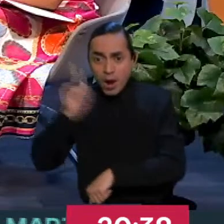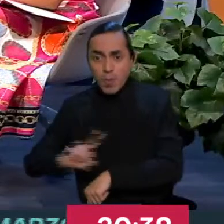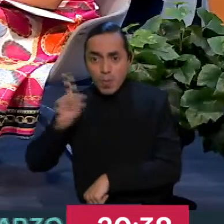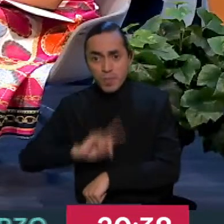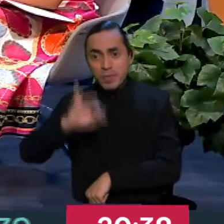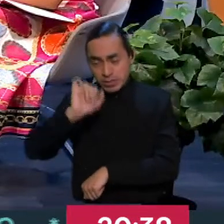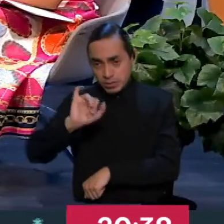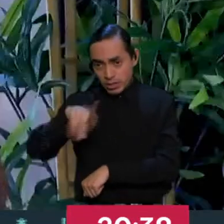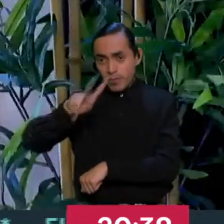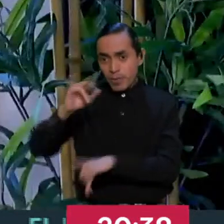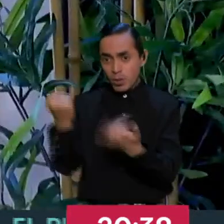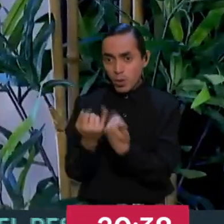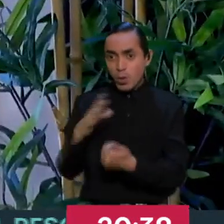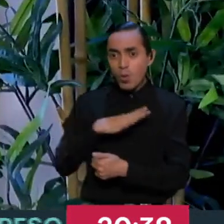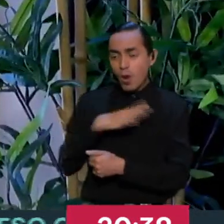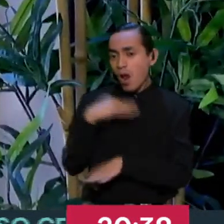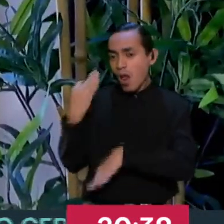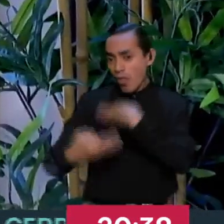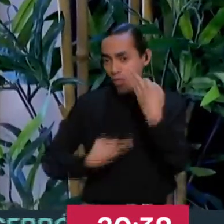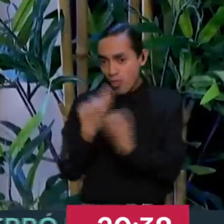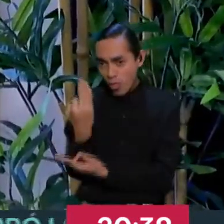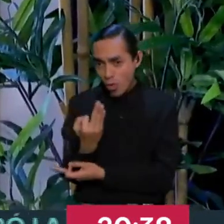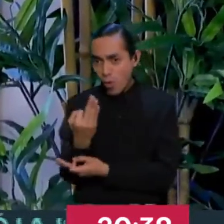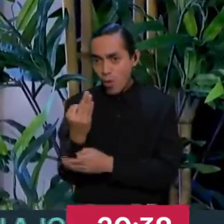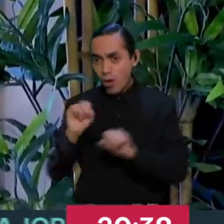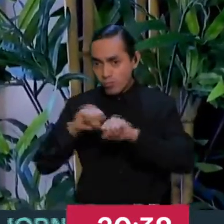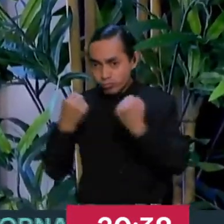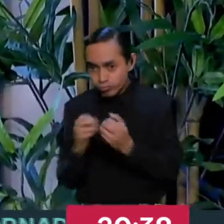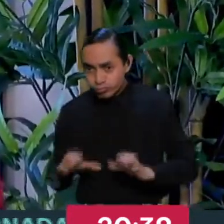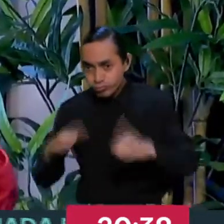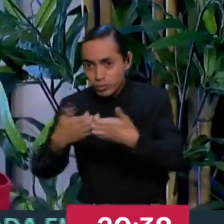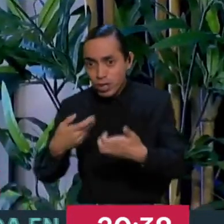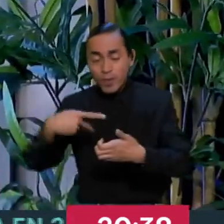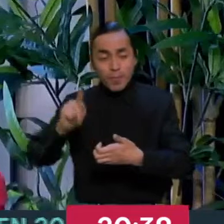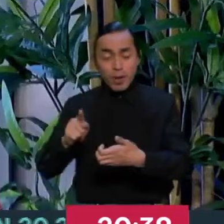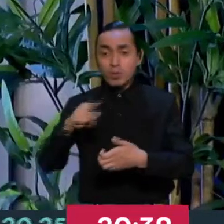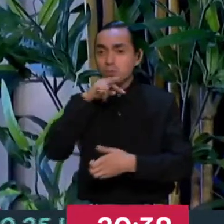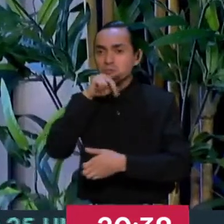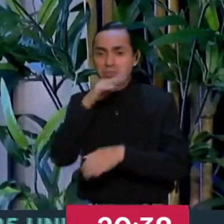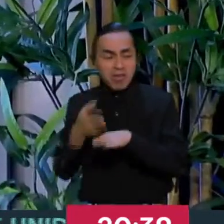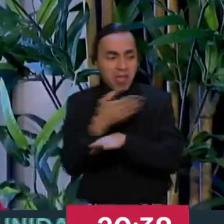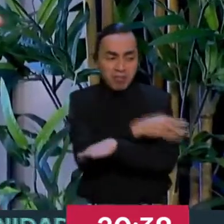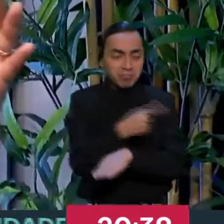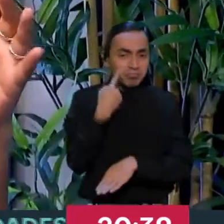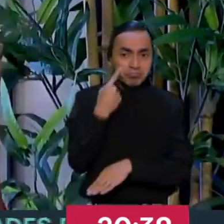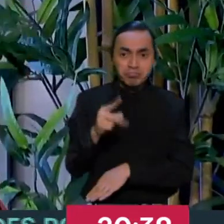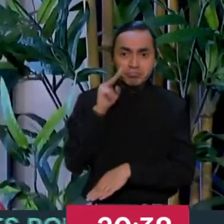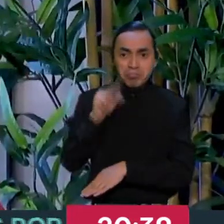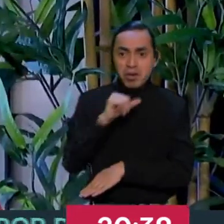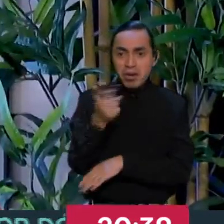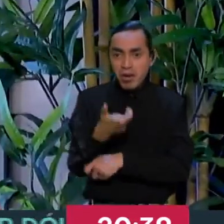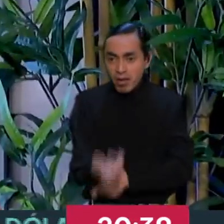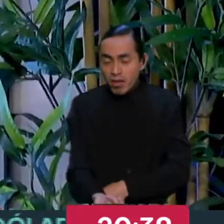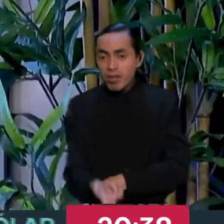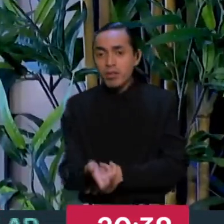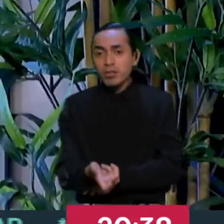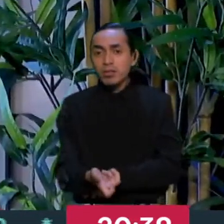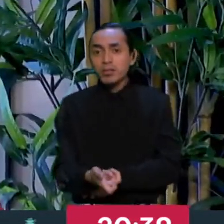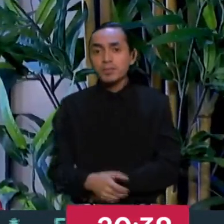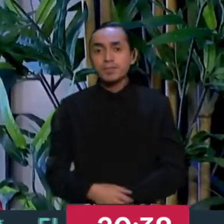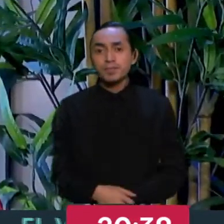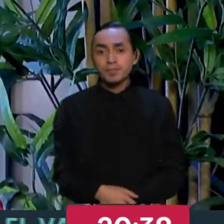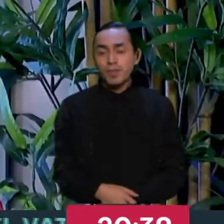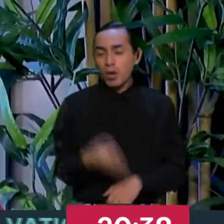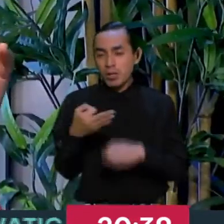sociedad, pero que son preocupaciones que no se venían desde antes. Digo, para ir cerrando nada más, ¿ustedes qué